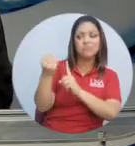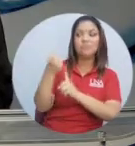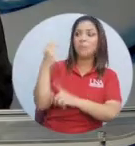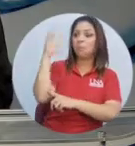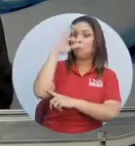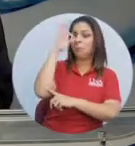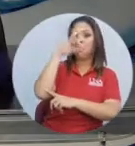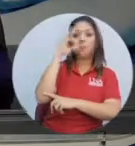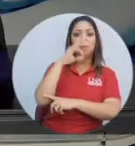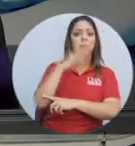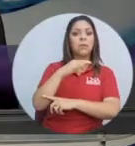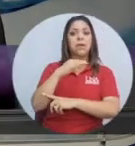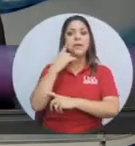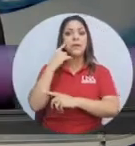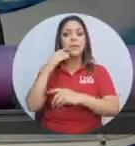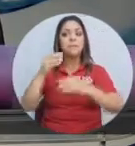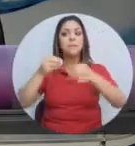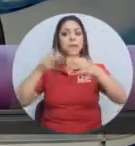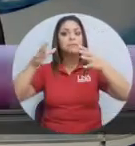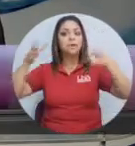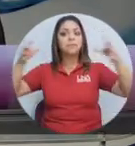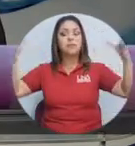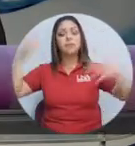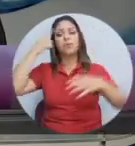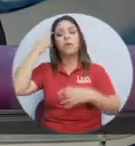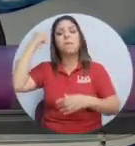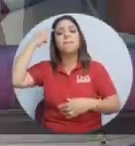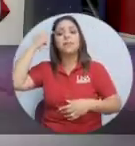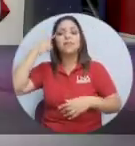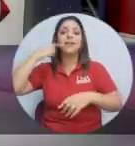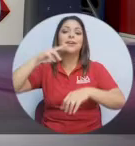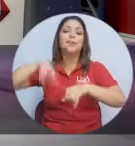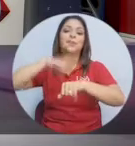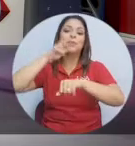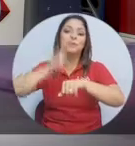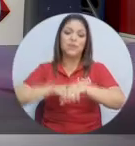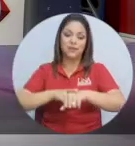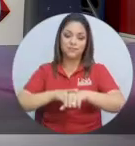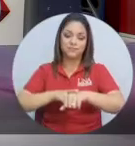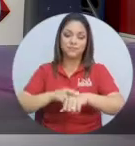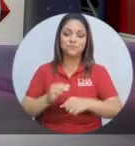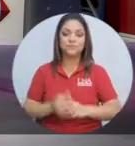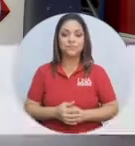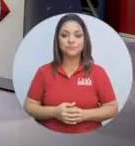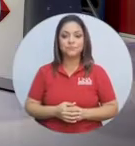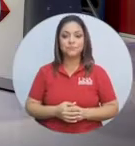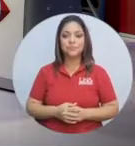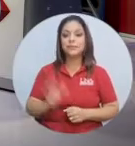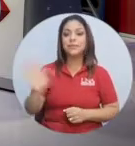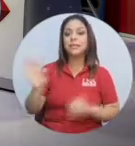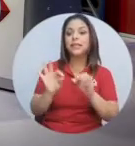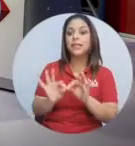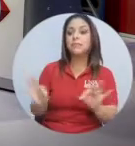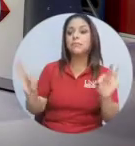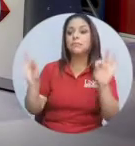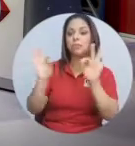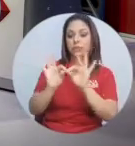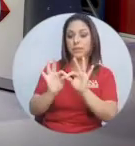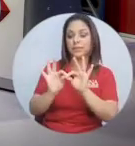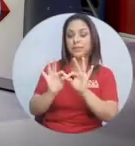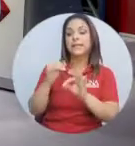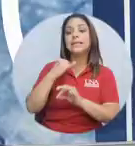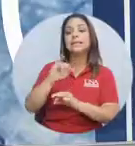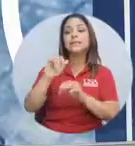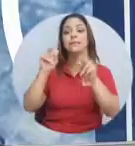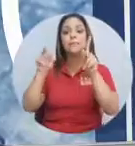ir en escalada porque sencillamente lo están normalizando. Importante, usted lo mencionó en algún momento